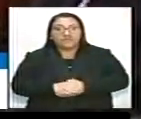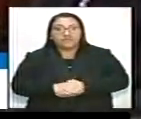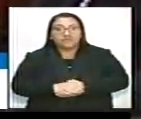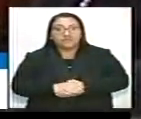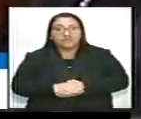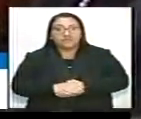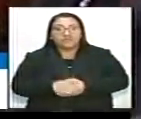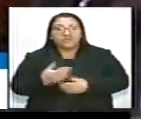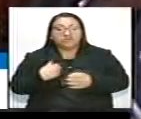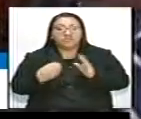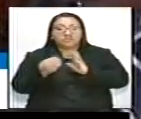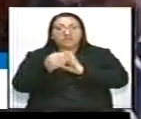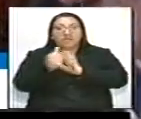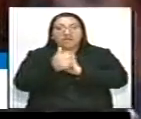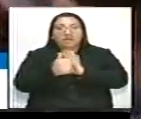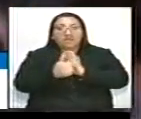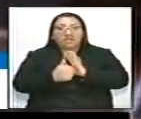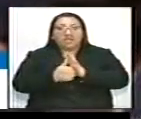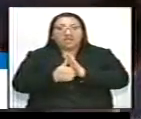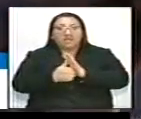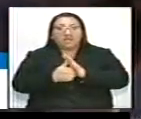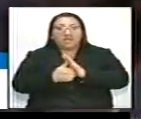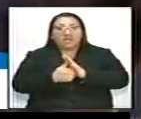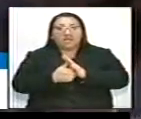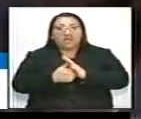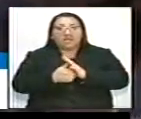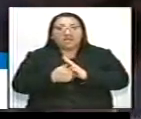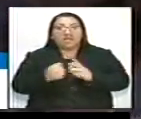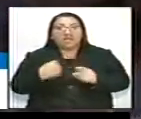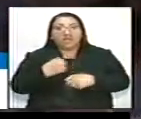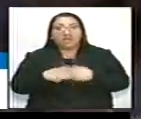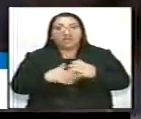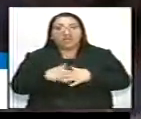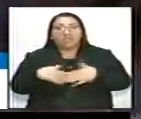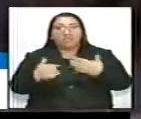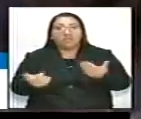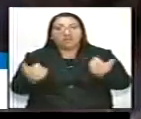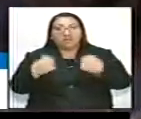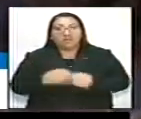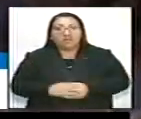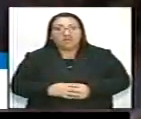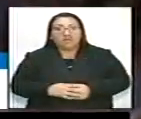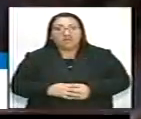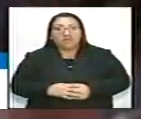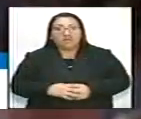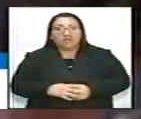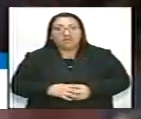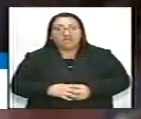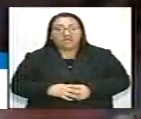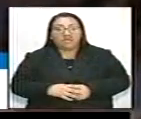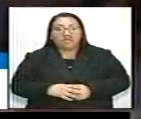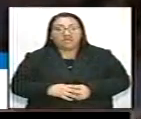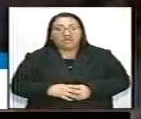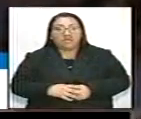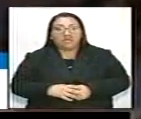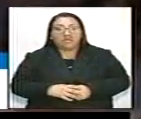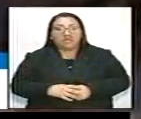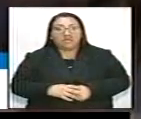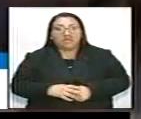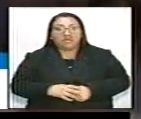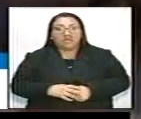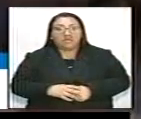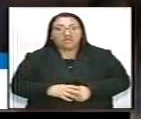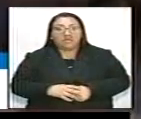pueda agendar la invitación a la fiscal de la Nación para que pueda venir a explicar todos estos